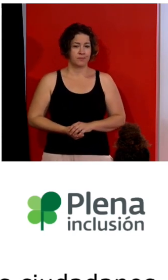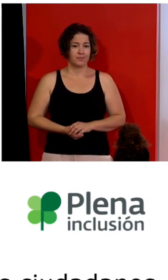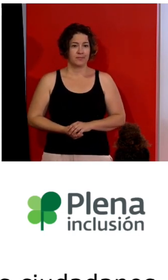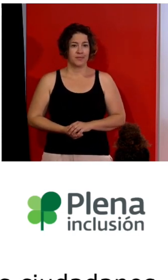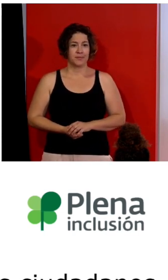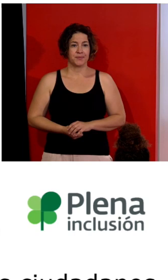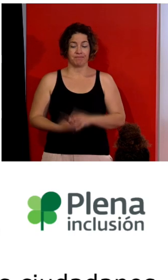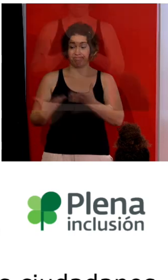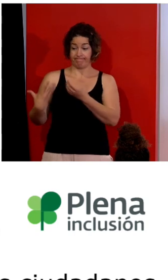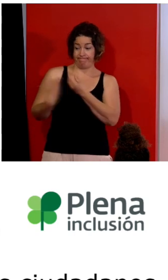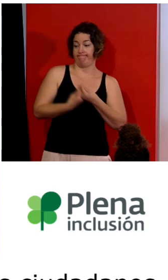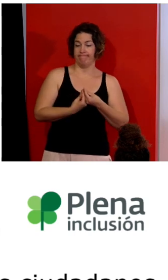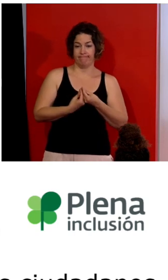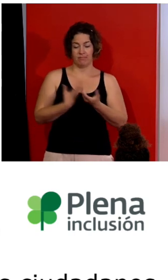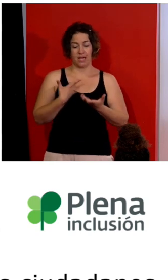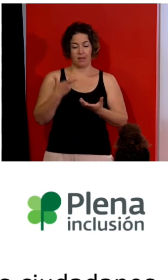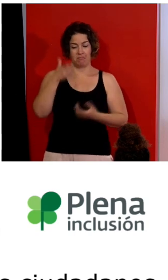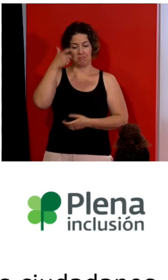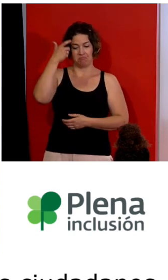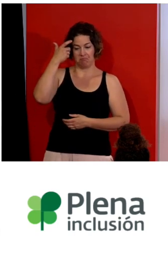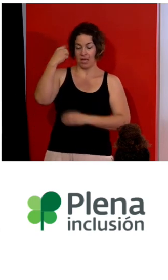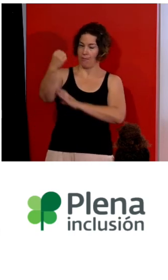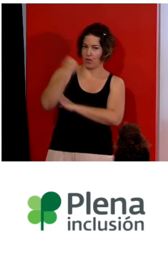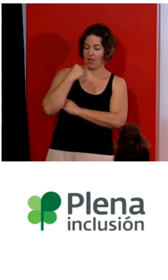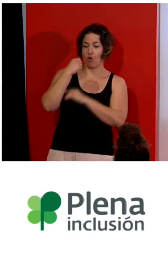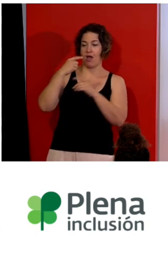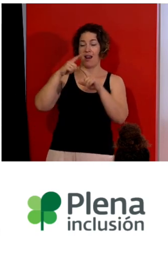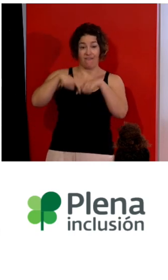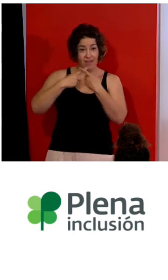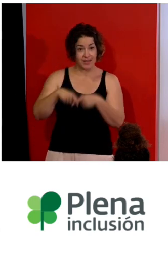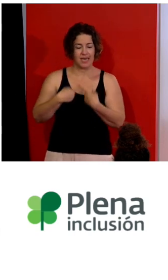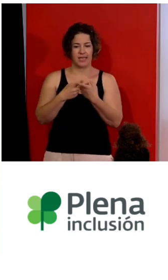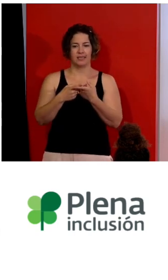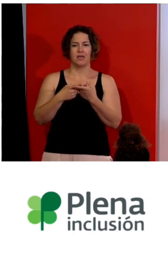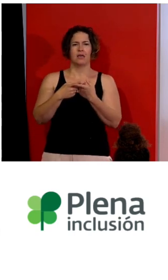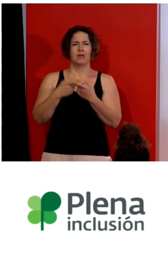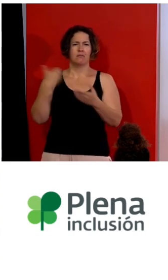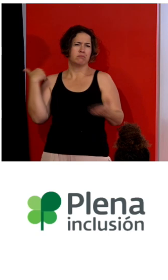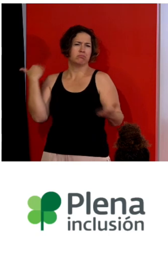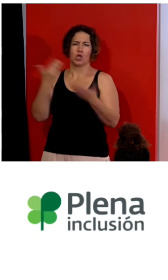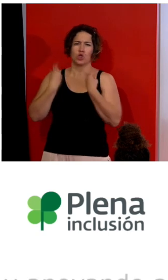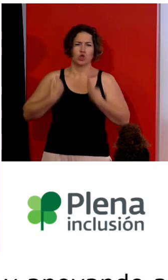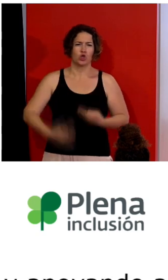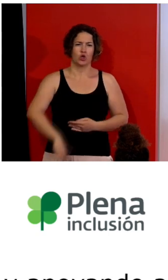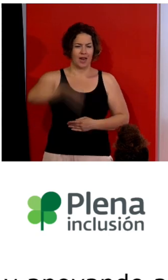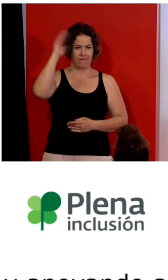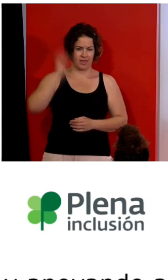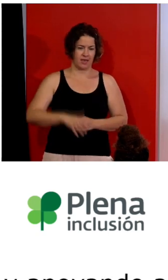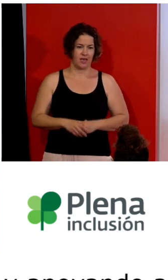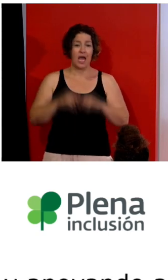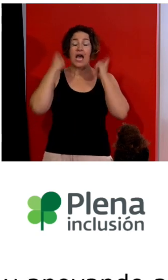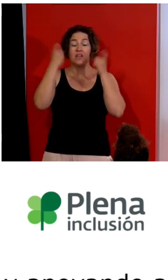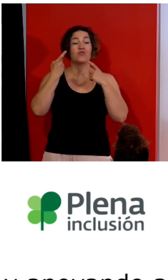Acompañándolos a ser considerados y apoyando a sus familias a lo largo de toda su vida. Los esfuerzos del